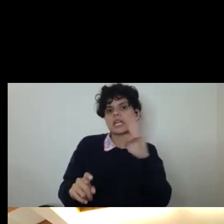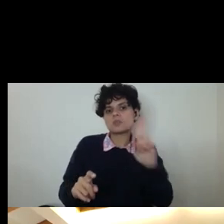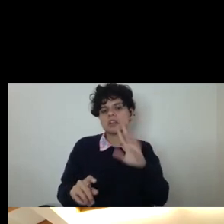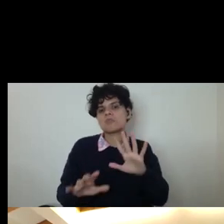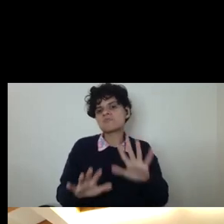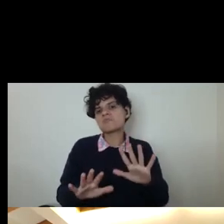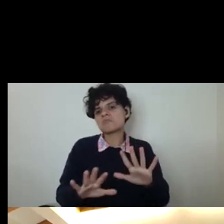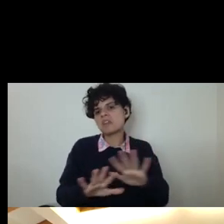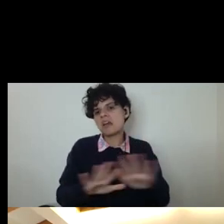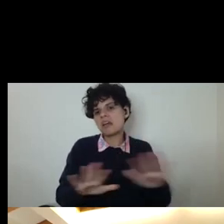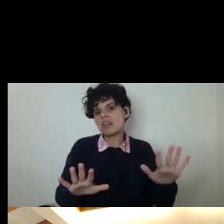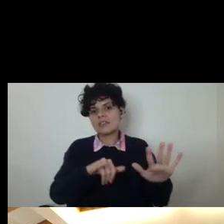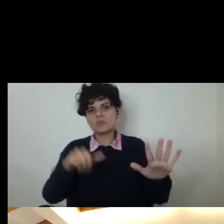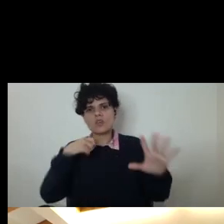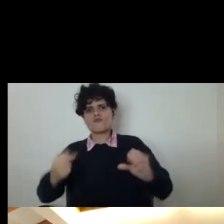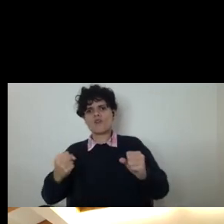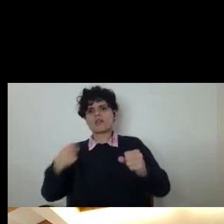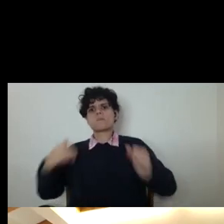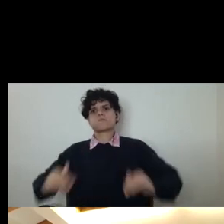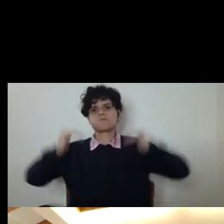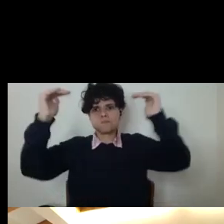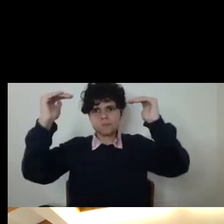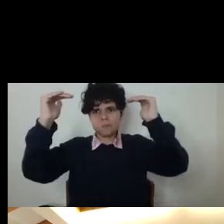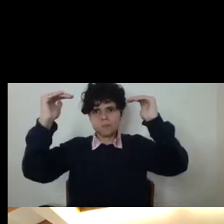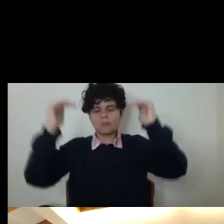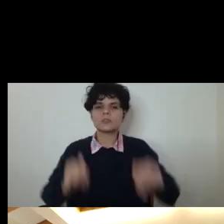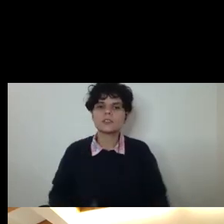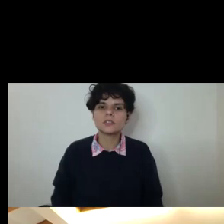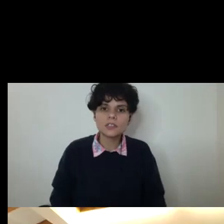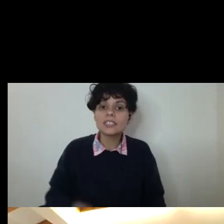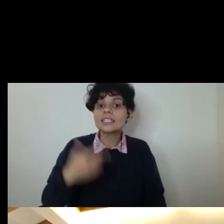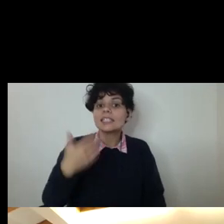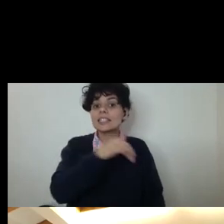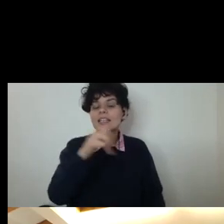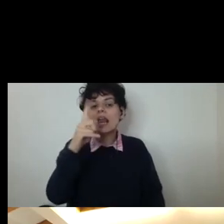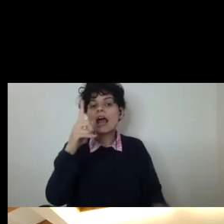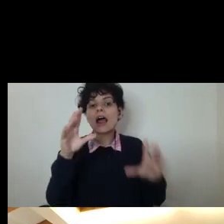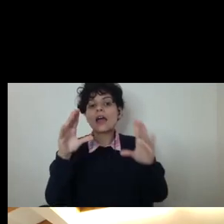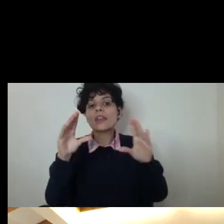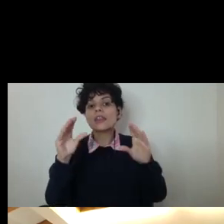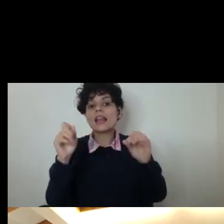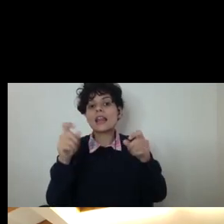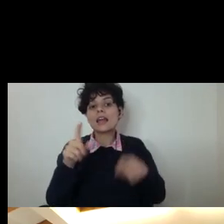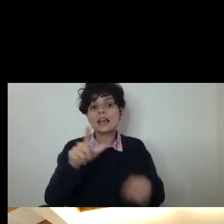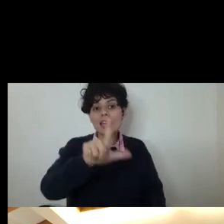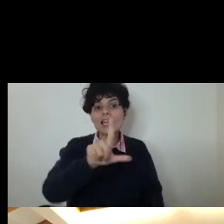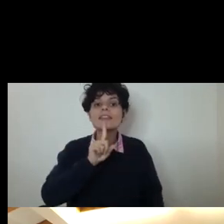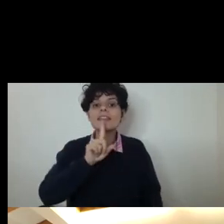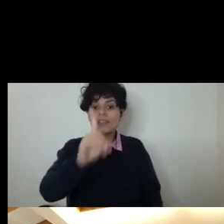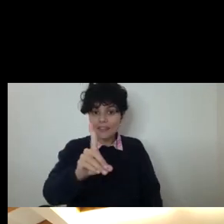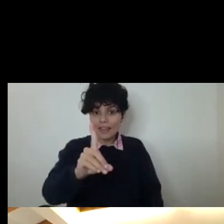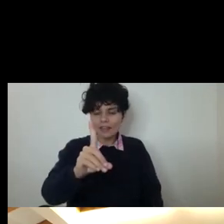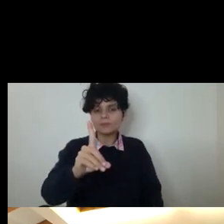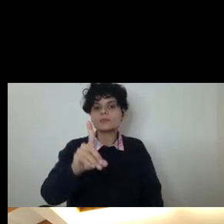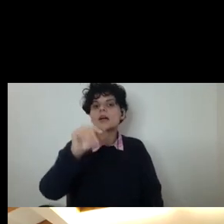respuesta mucho mayor. Y en la depresión de largo plazo, una estimulación mucho